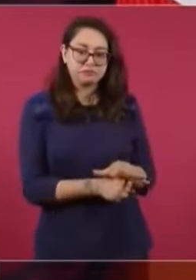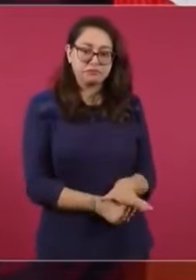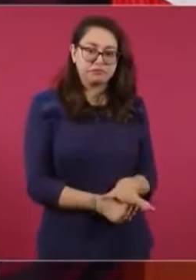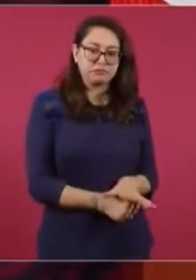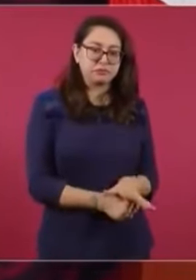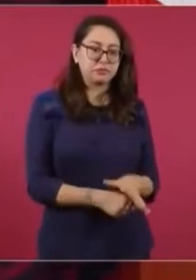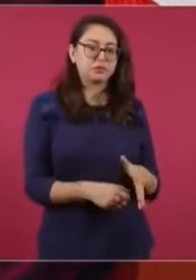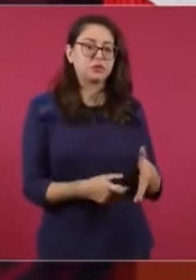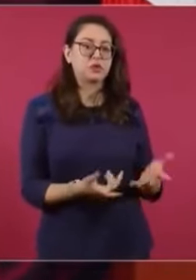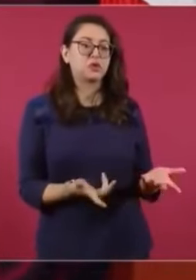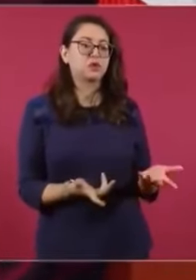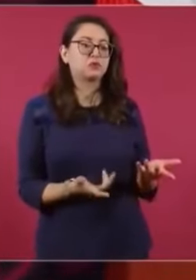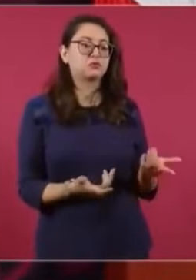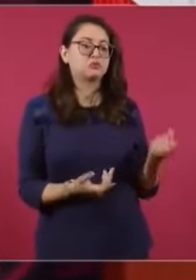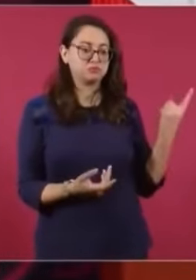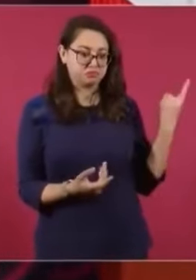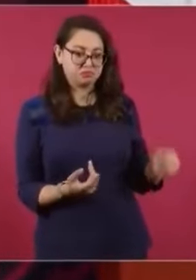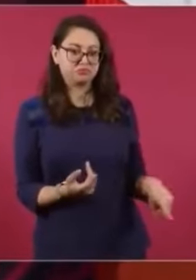subordinar